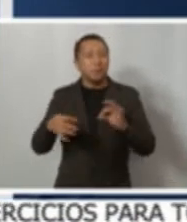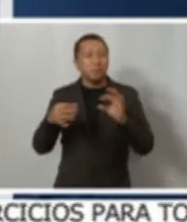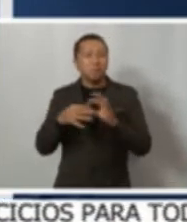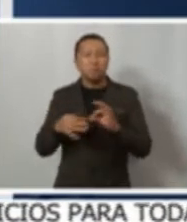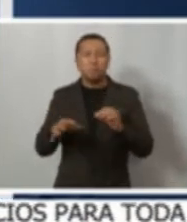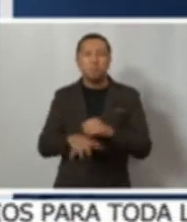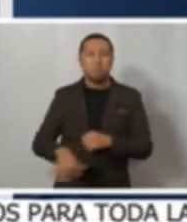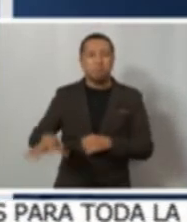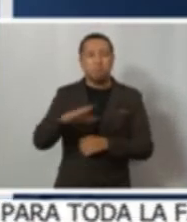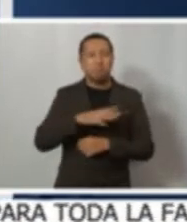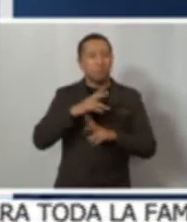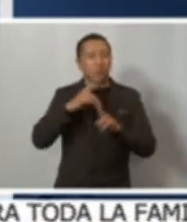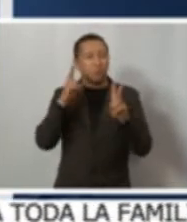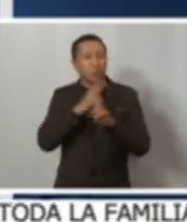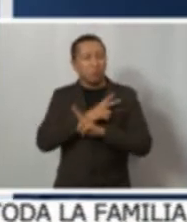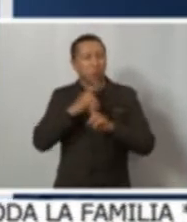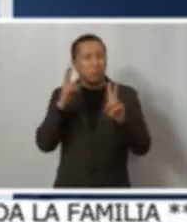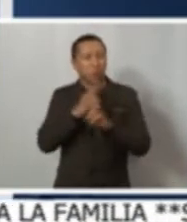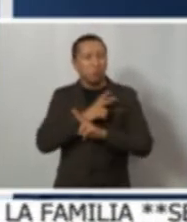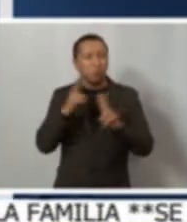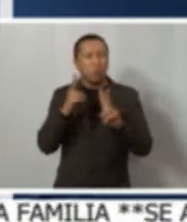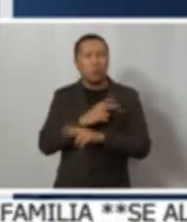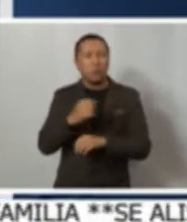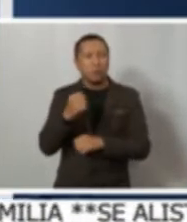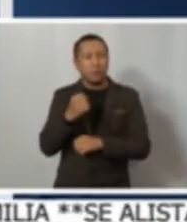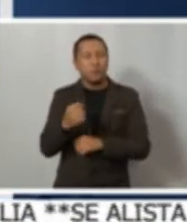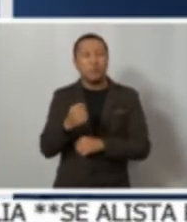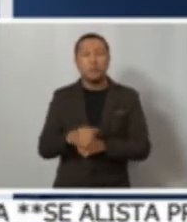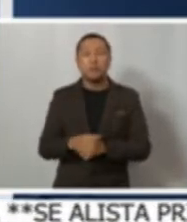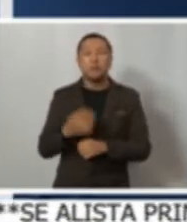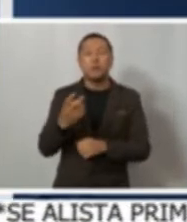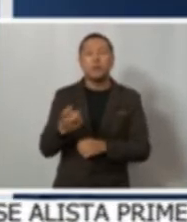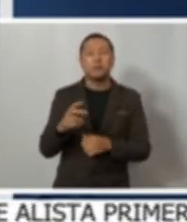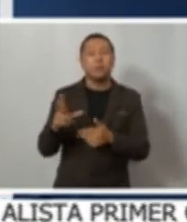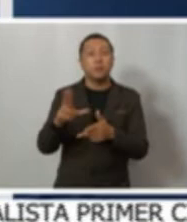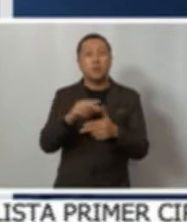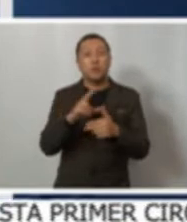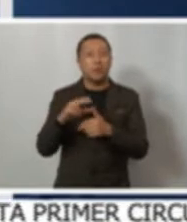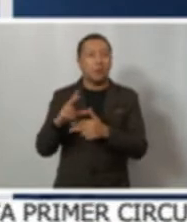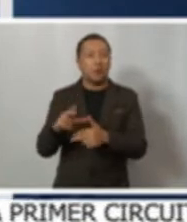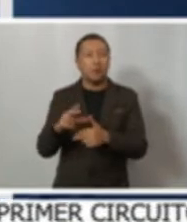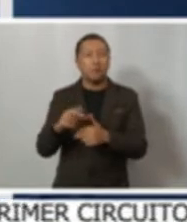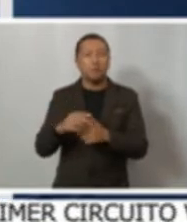habían disminuido de este huracán, lo que podría catalogarse como ya un